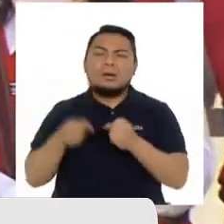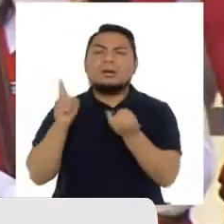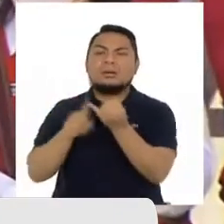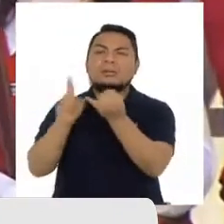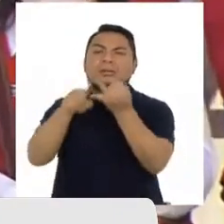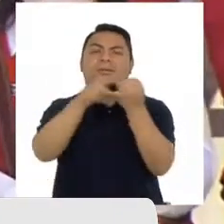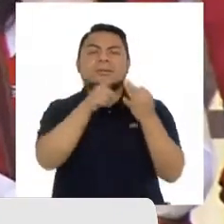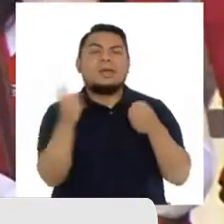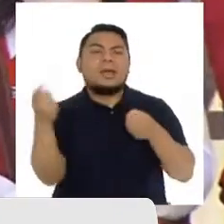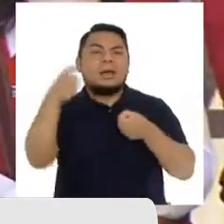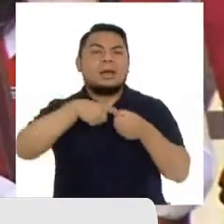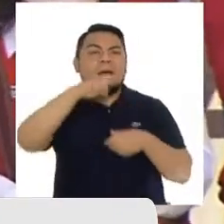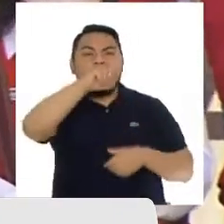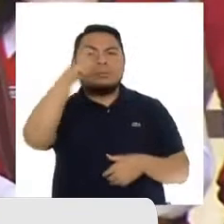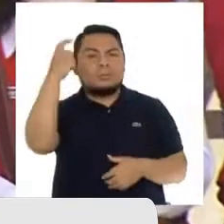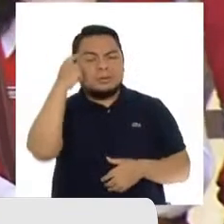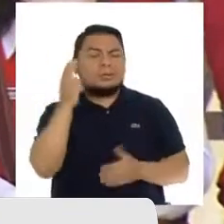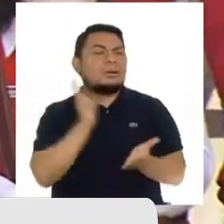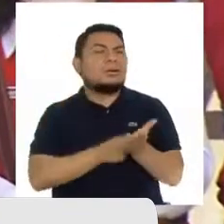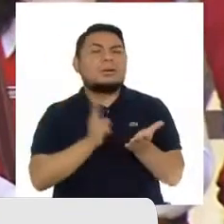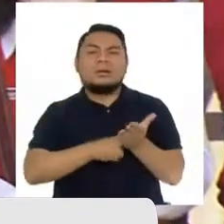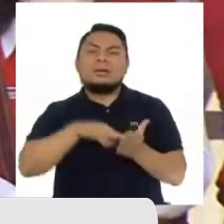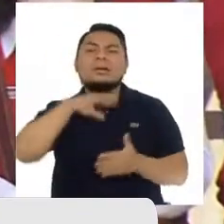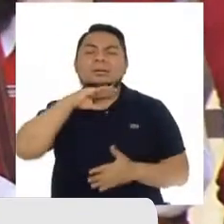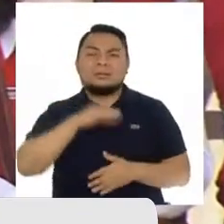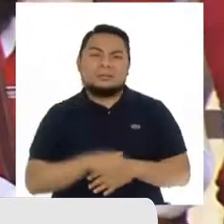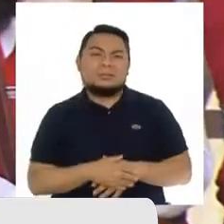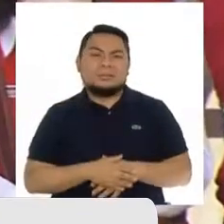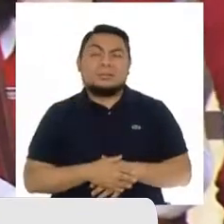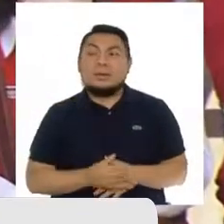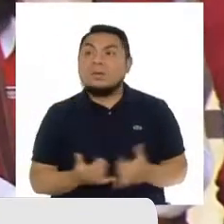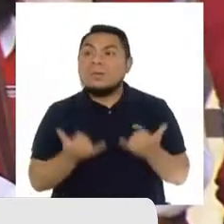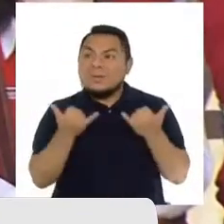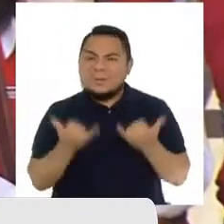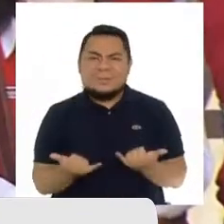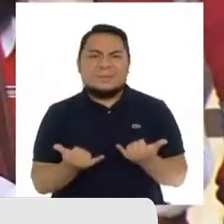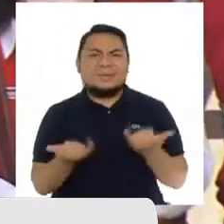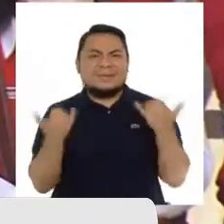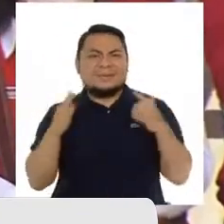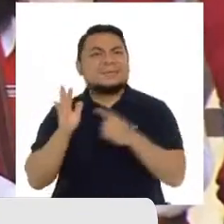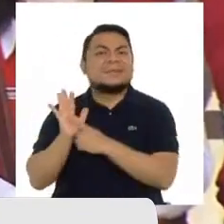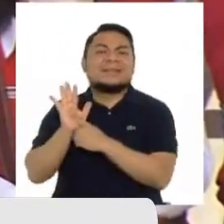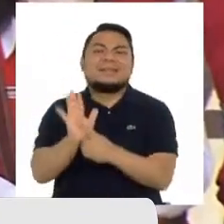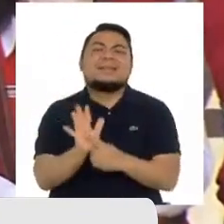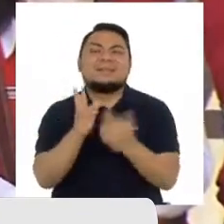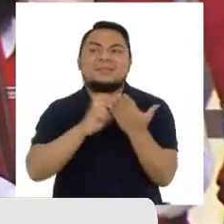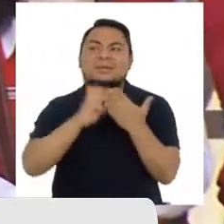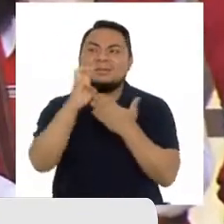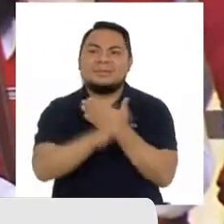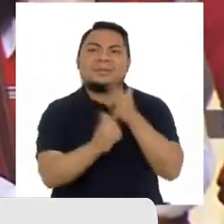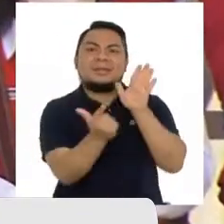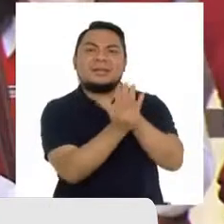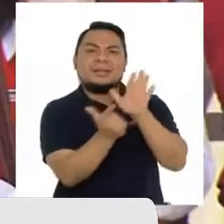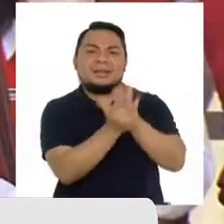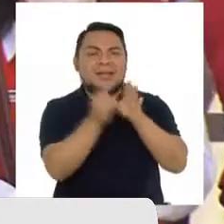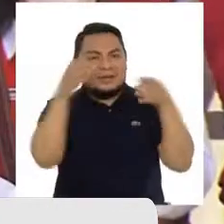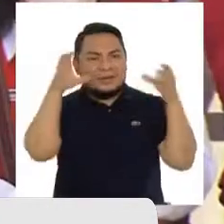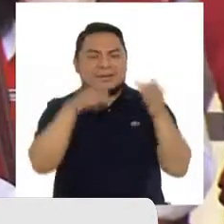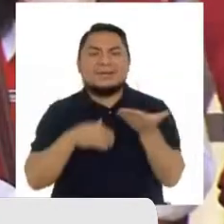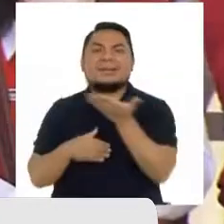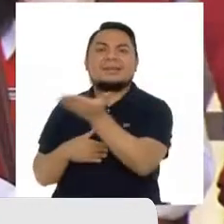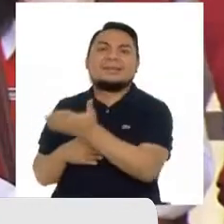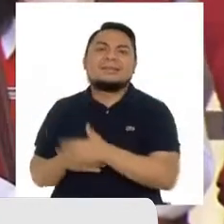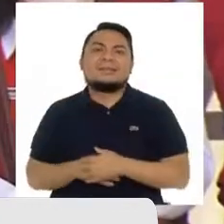participen en política hoy hemos presentado un proyecto de ley ante el congreso